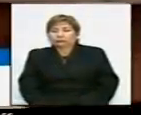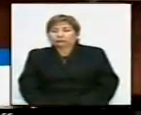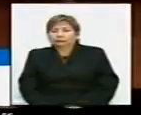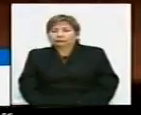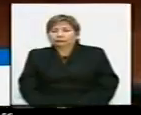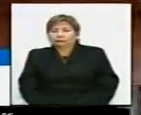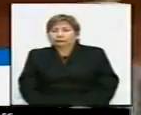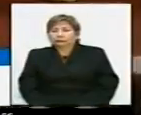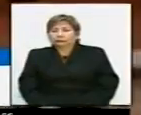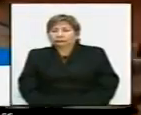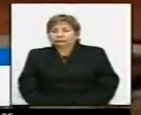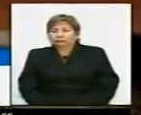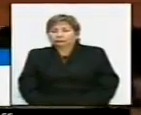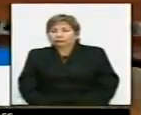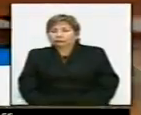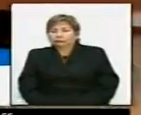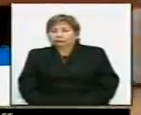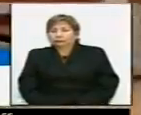Gracias, presidenta. Bueno,